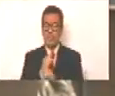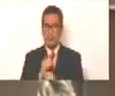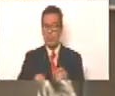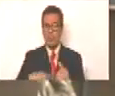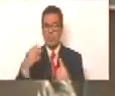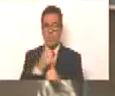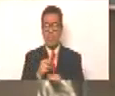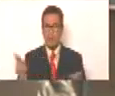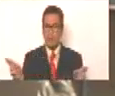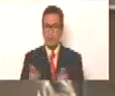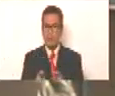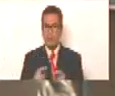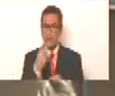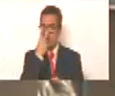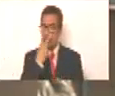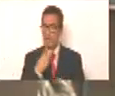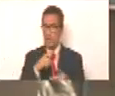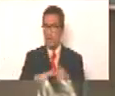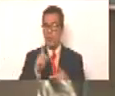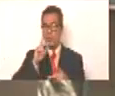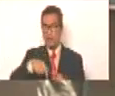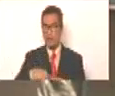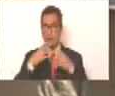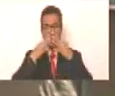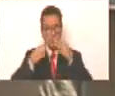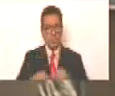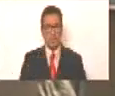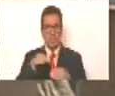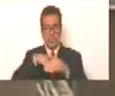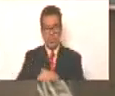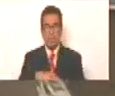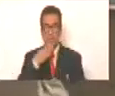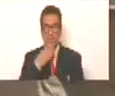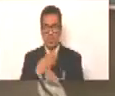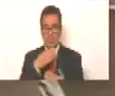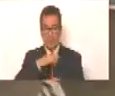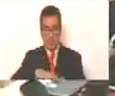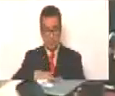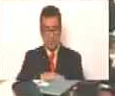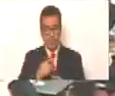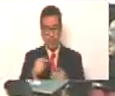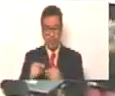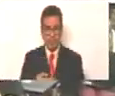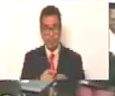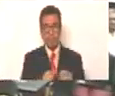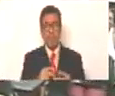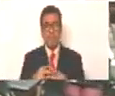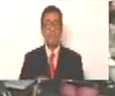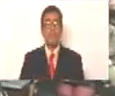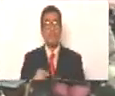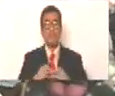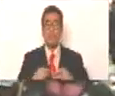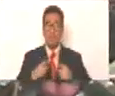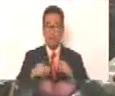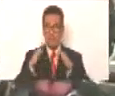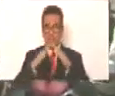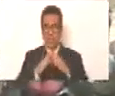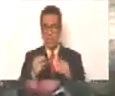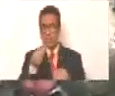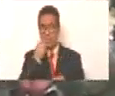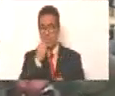la pobreza, así como garantizando el acceso gratuito a la educación, salud, vivienda, alimentación y a